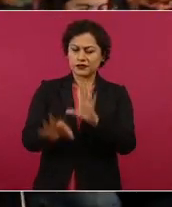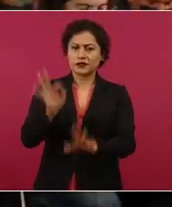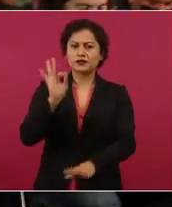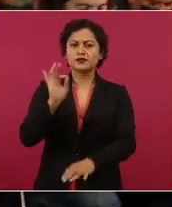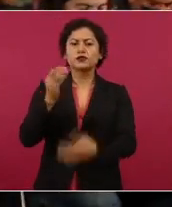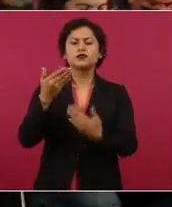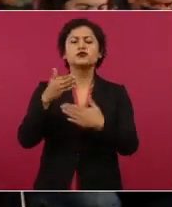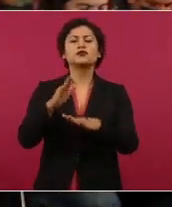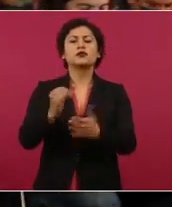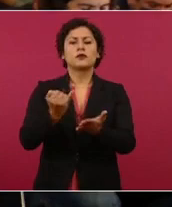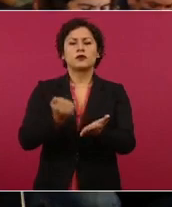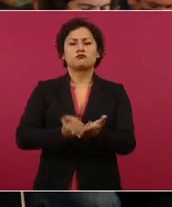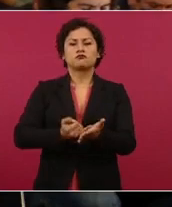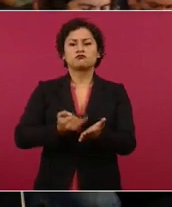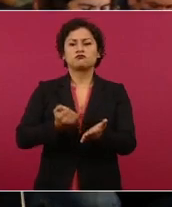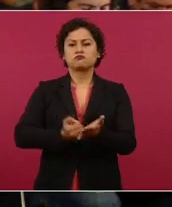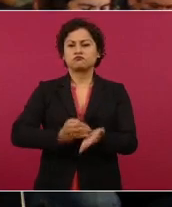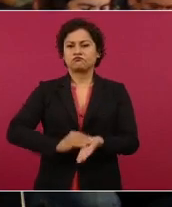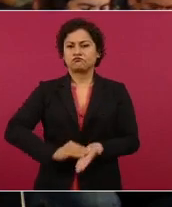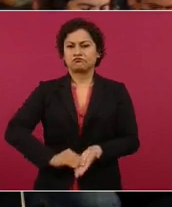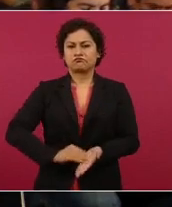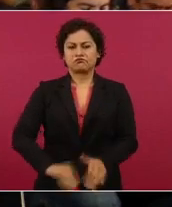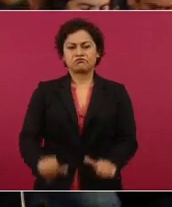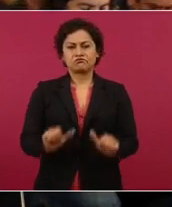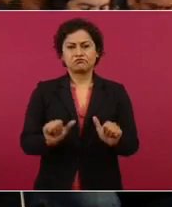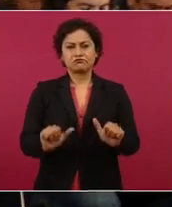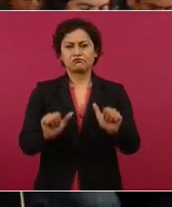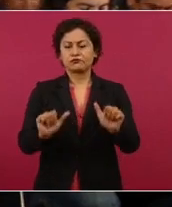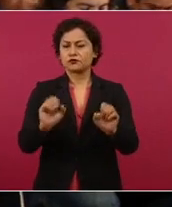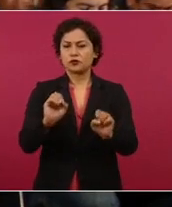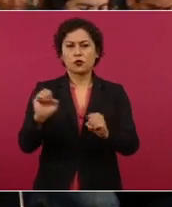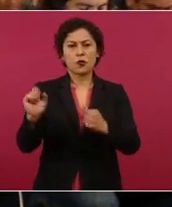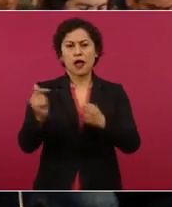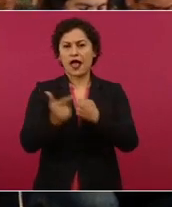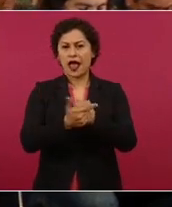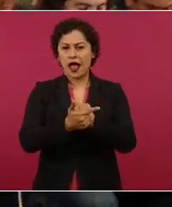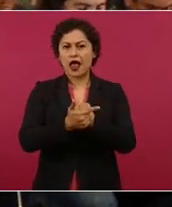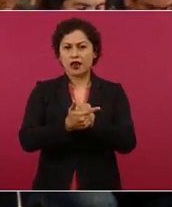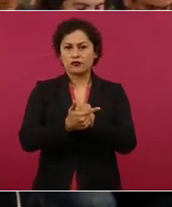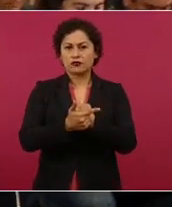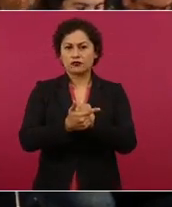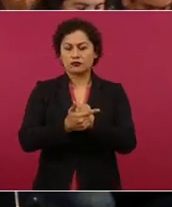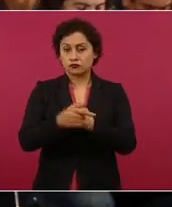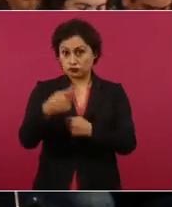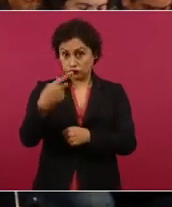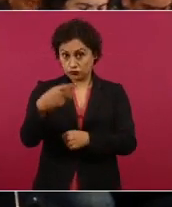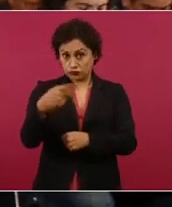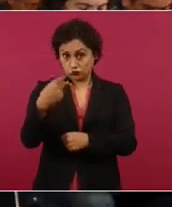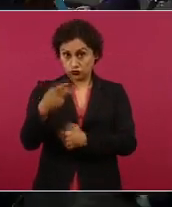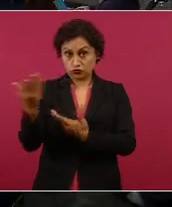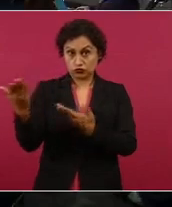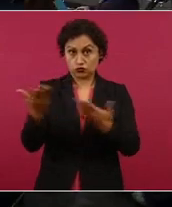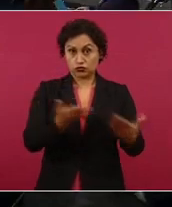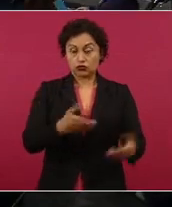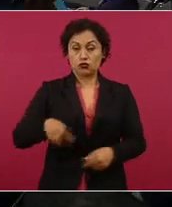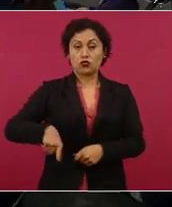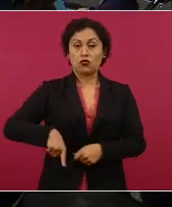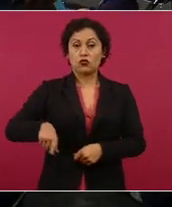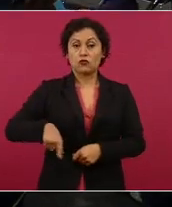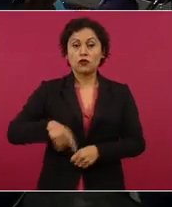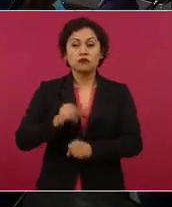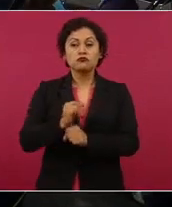evasión fiscal o cualquier otra que haya surgido a partir pues de su sexenio. No